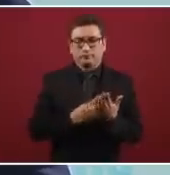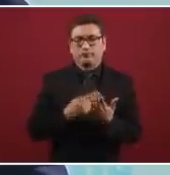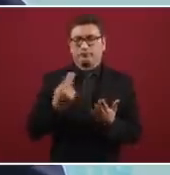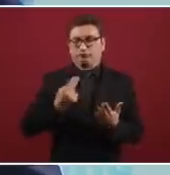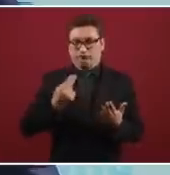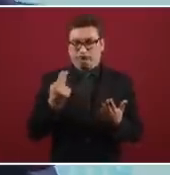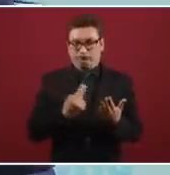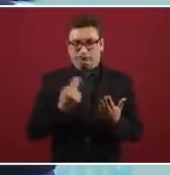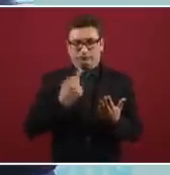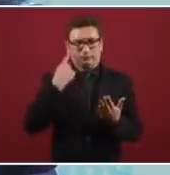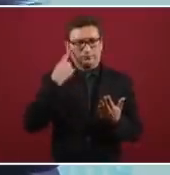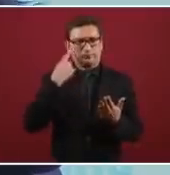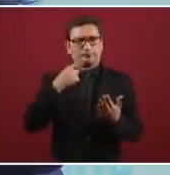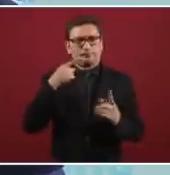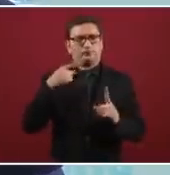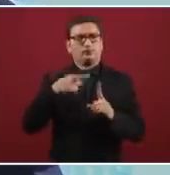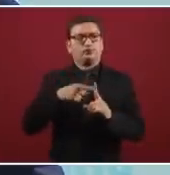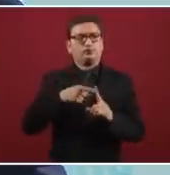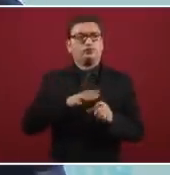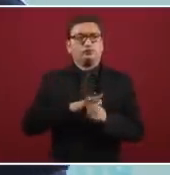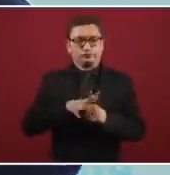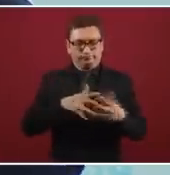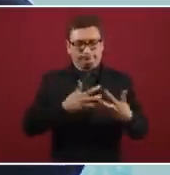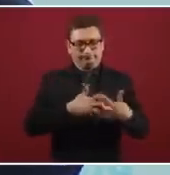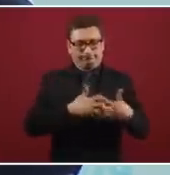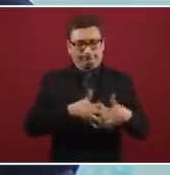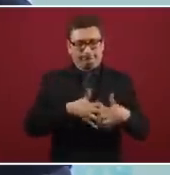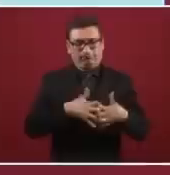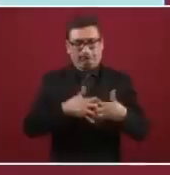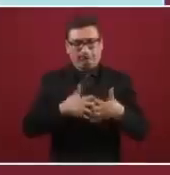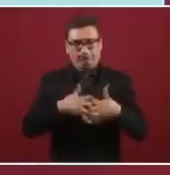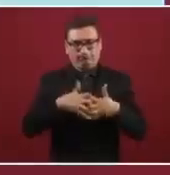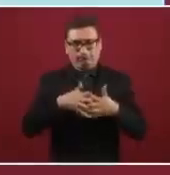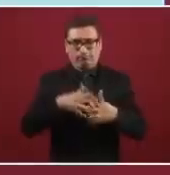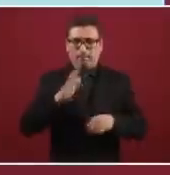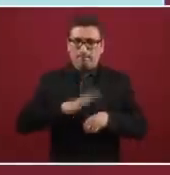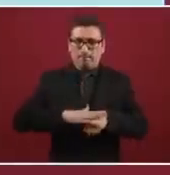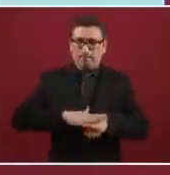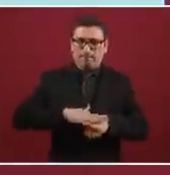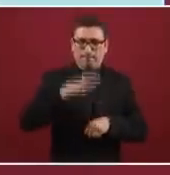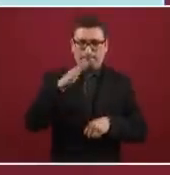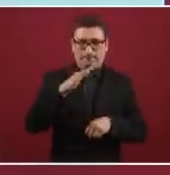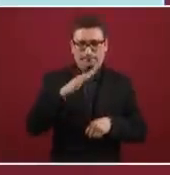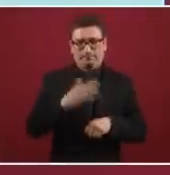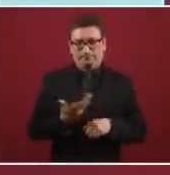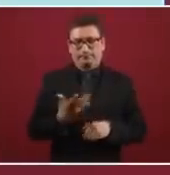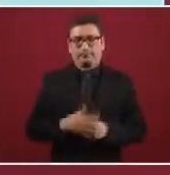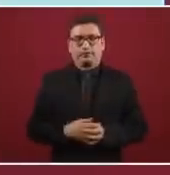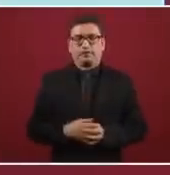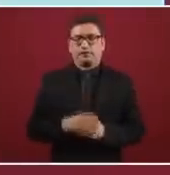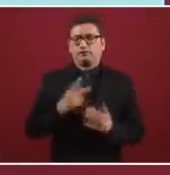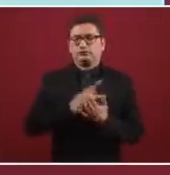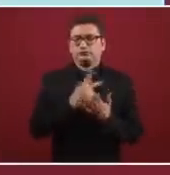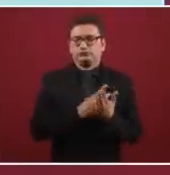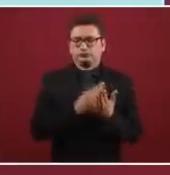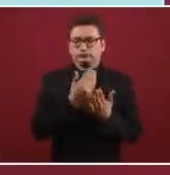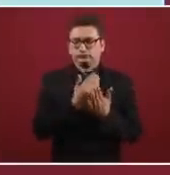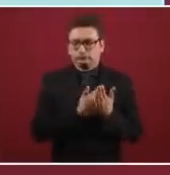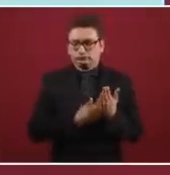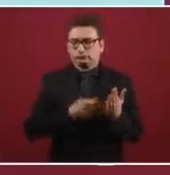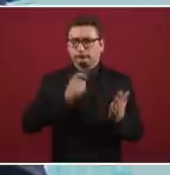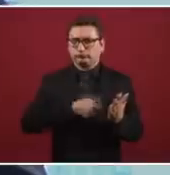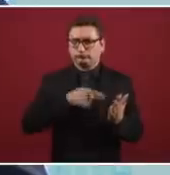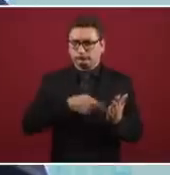para rescatar o elevar la producción. Este plan consta de, primero,